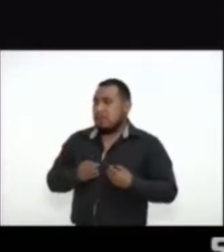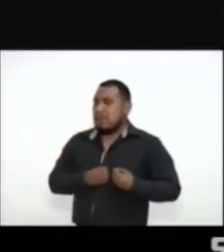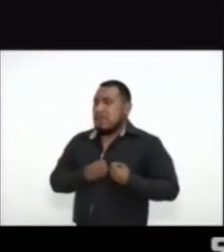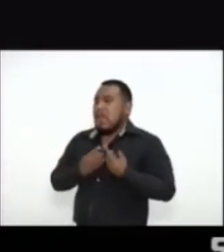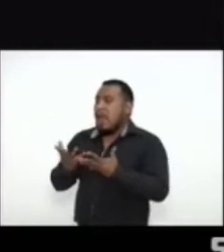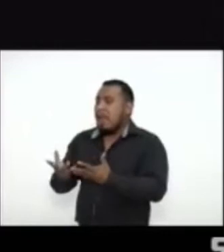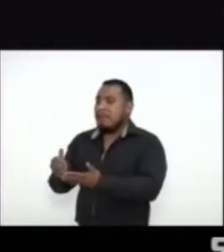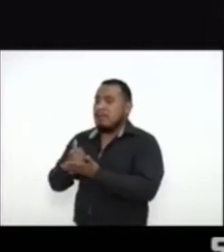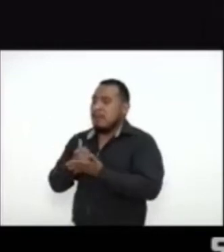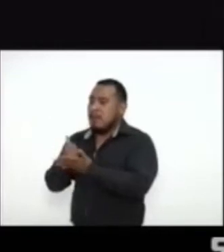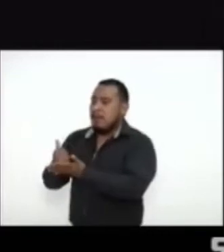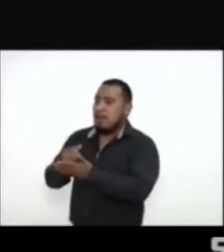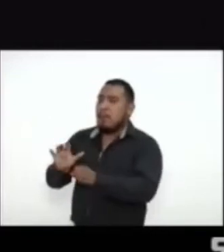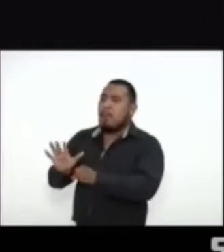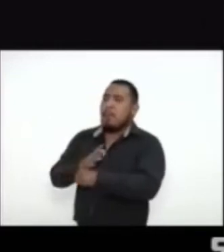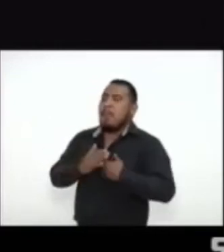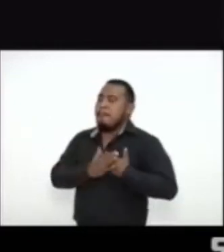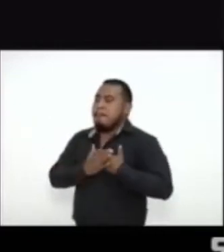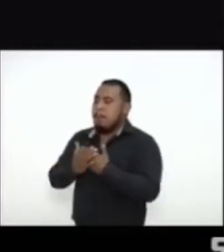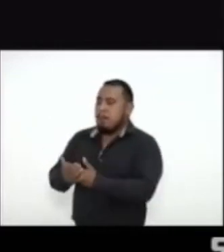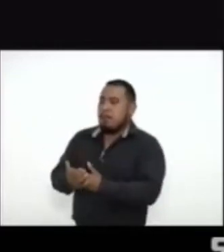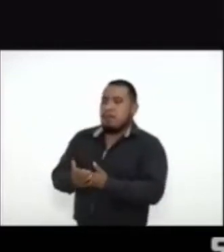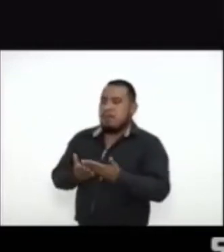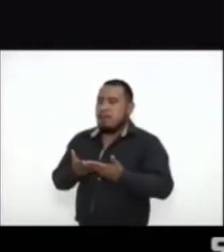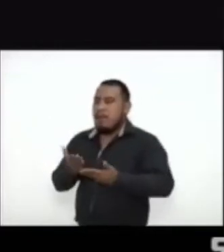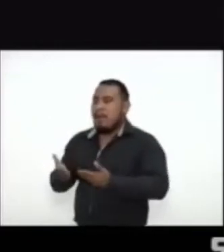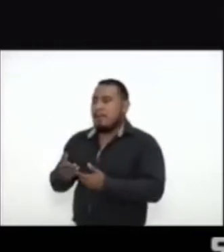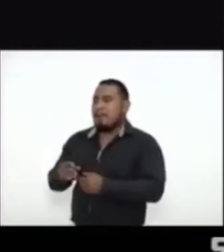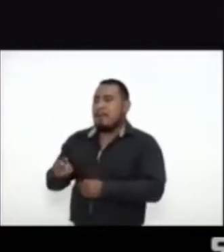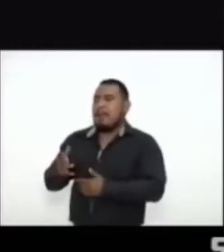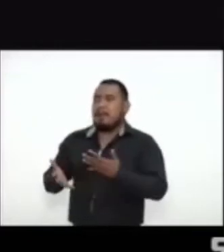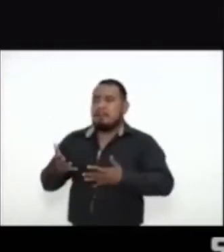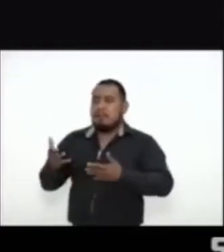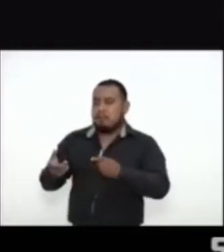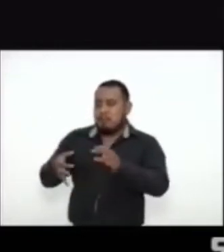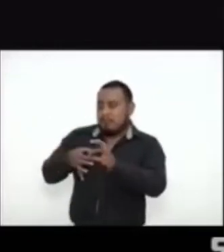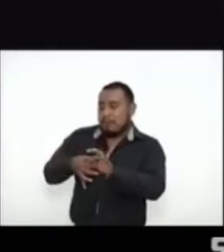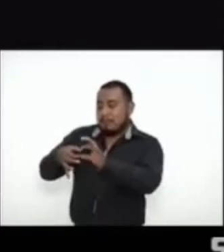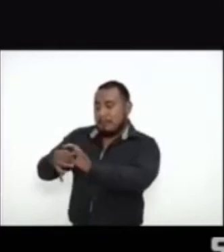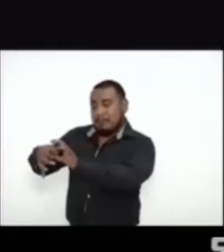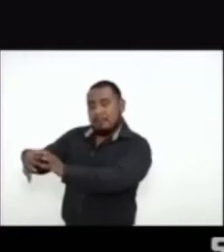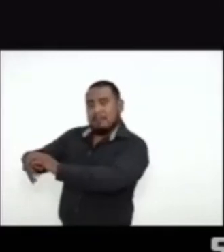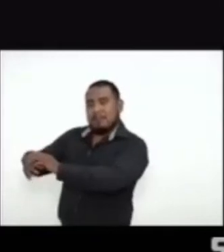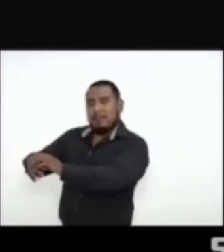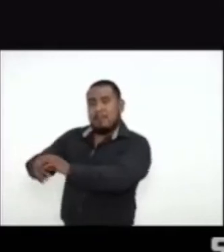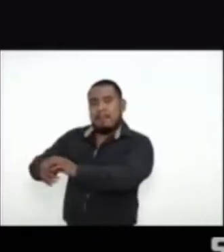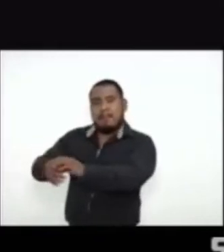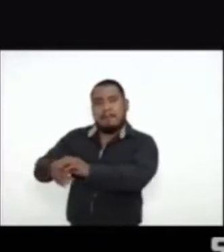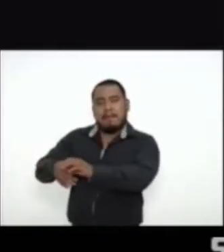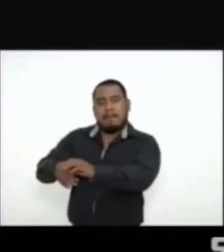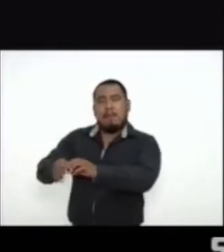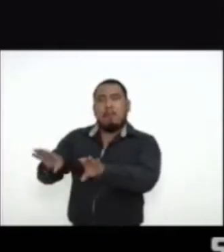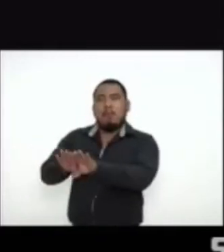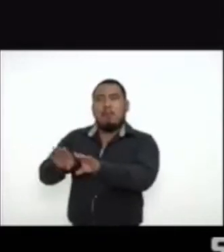ayudar, por amor, por compasión, y nos hacemos esta cadena en donde estamos con baldes o con